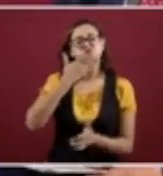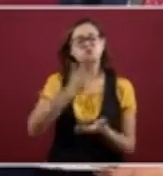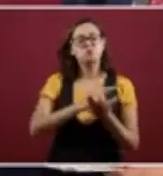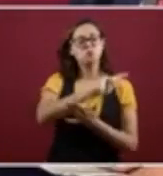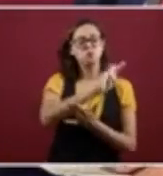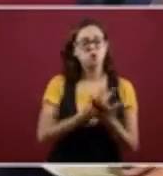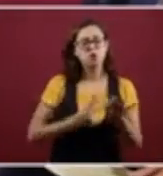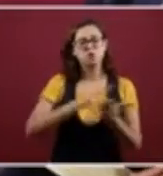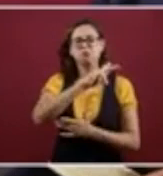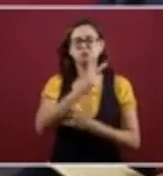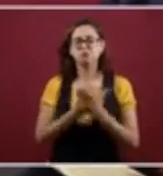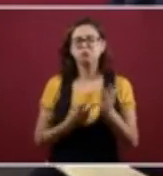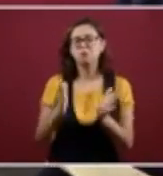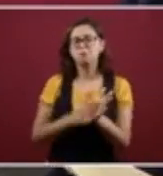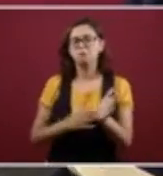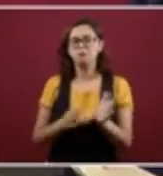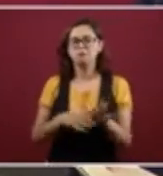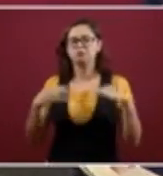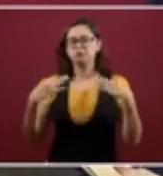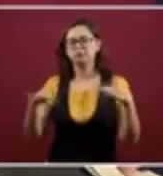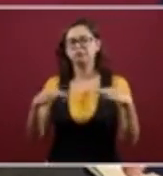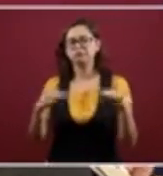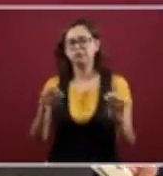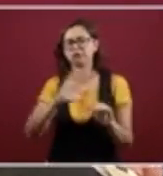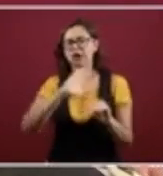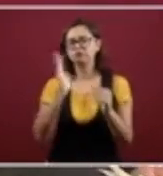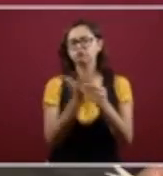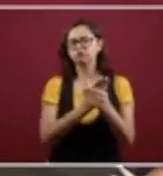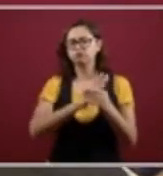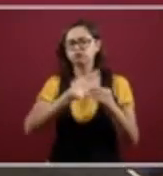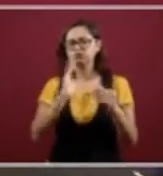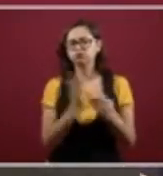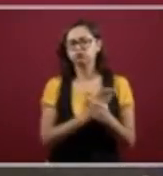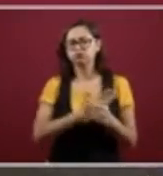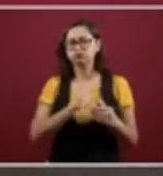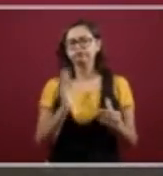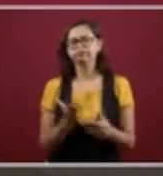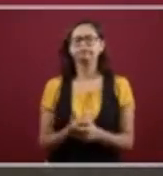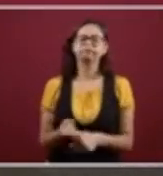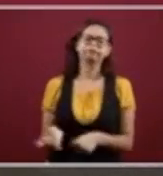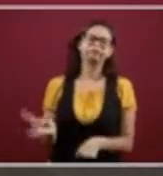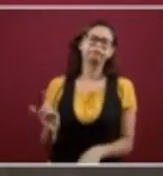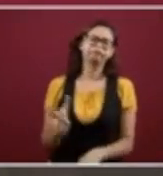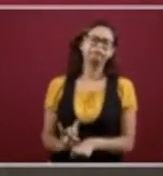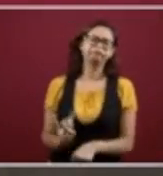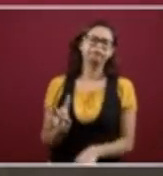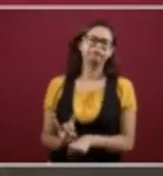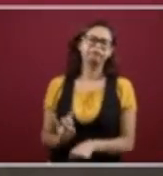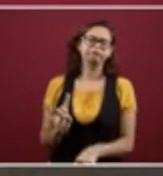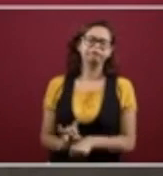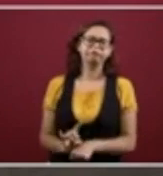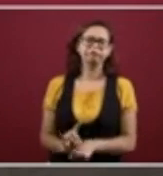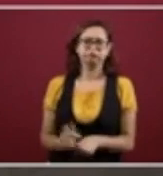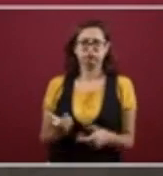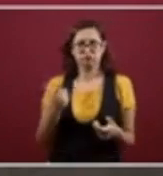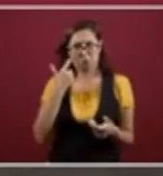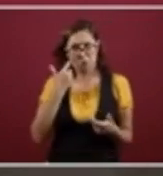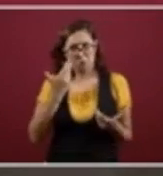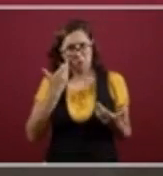el expediente, solo para fingir que se